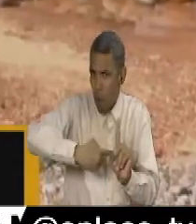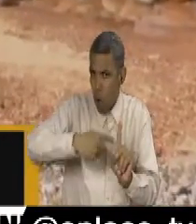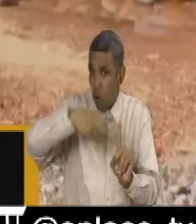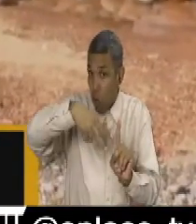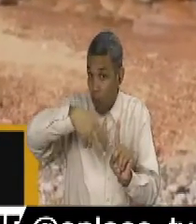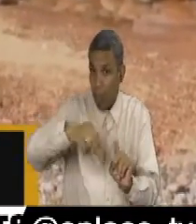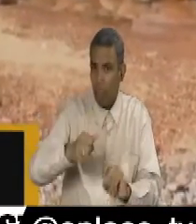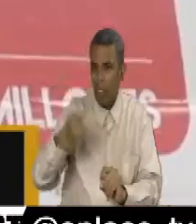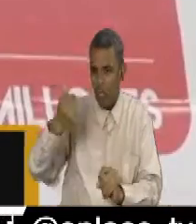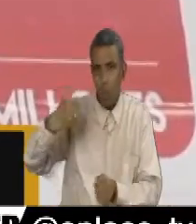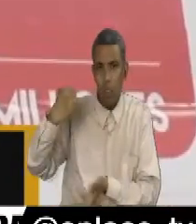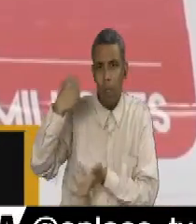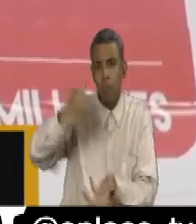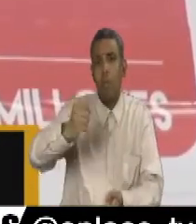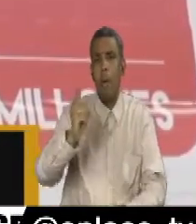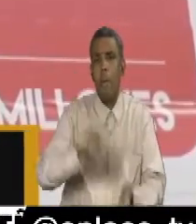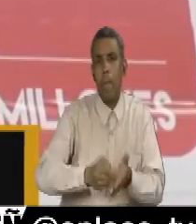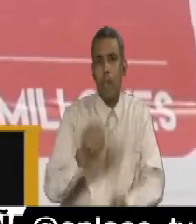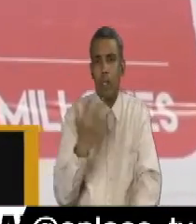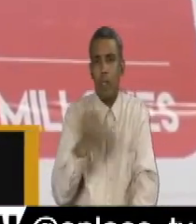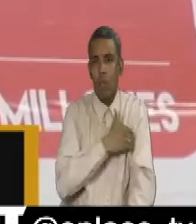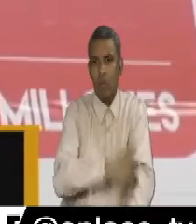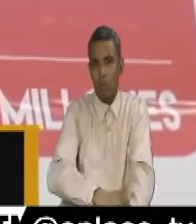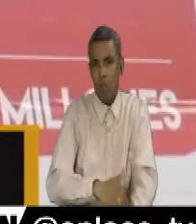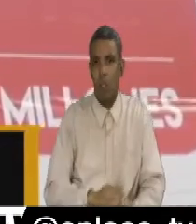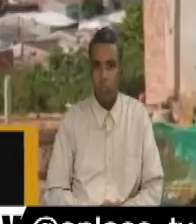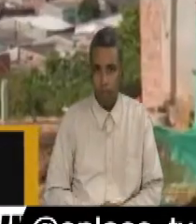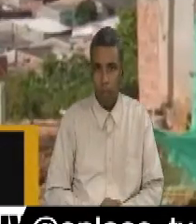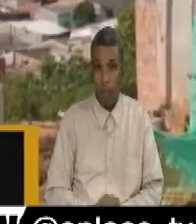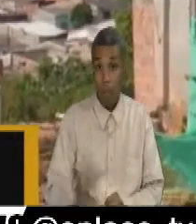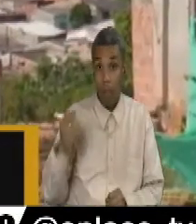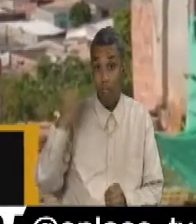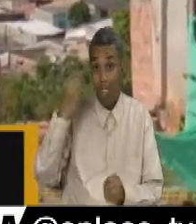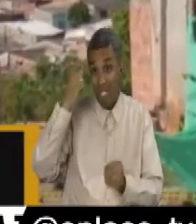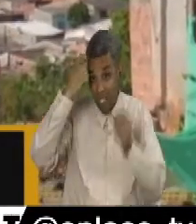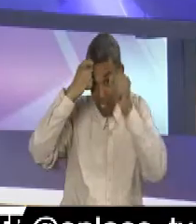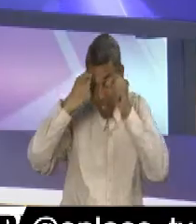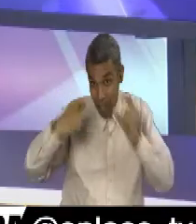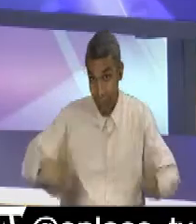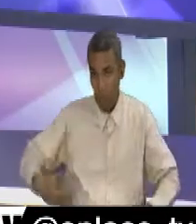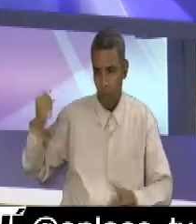costo superior a los 1.500 millones de pesos y son recursos del orden nacional.